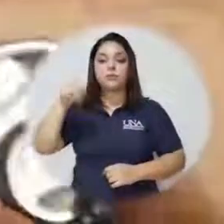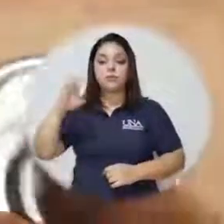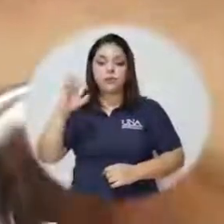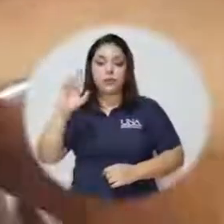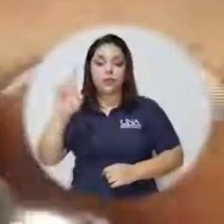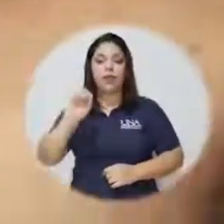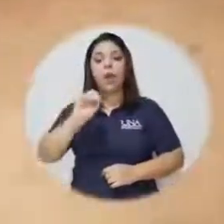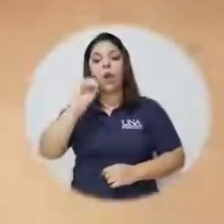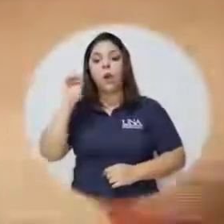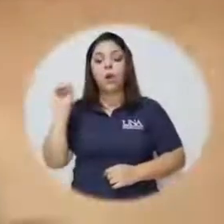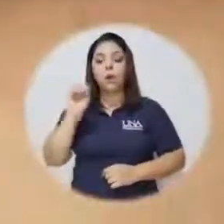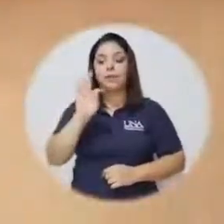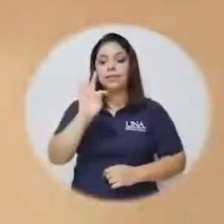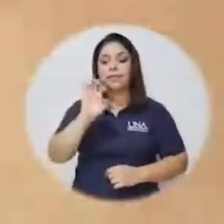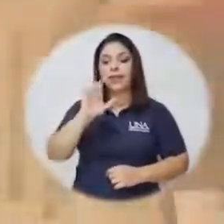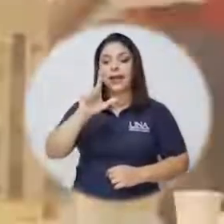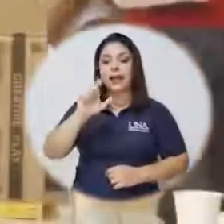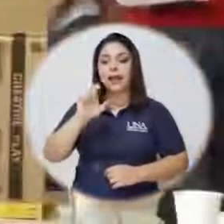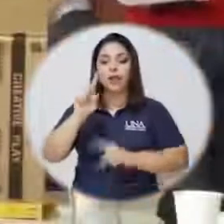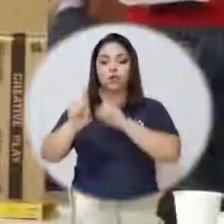salud@una.cr o